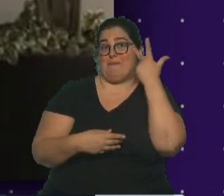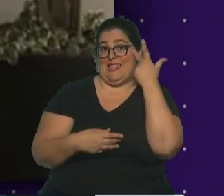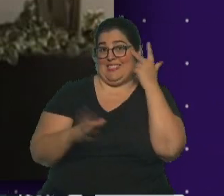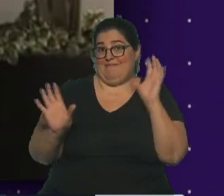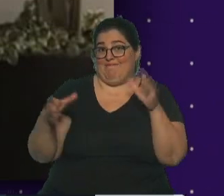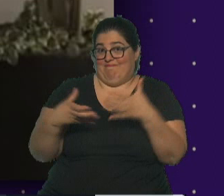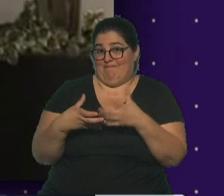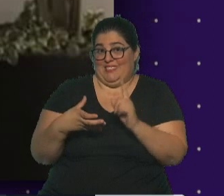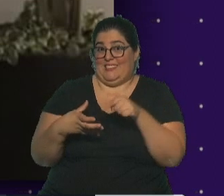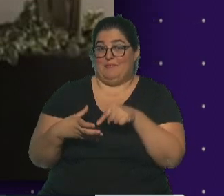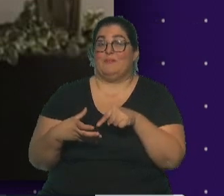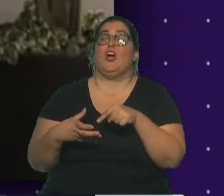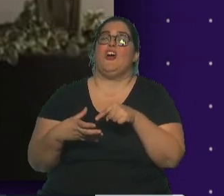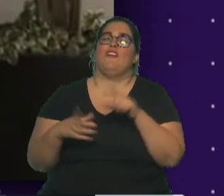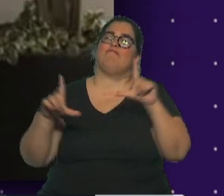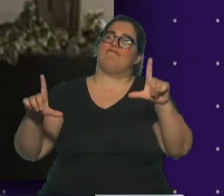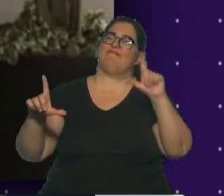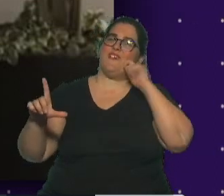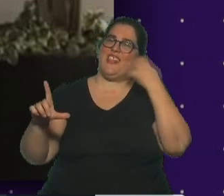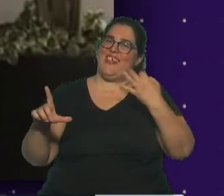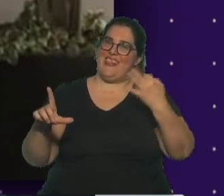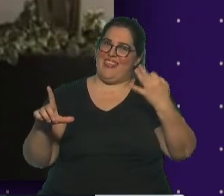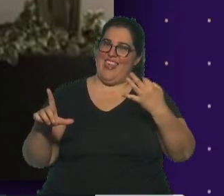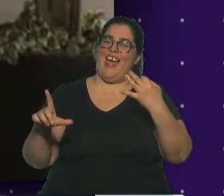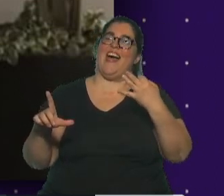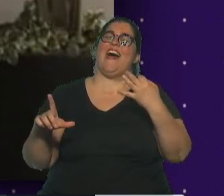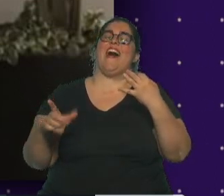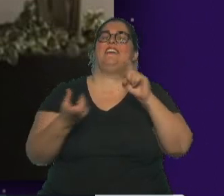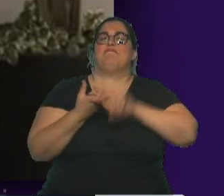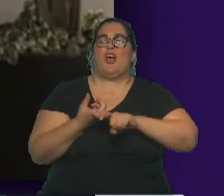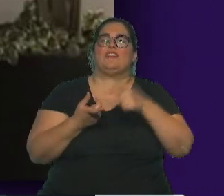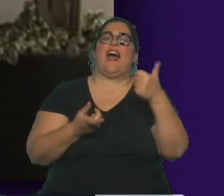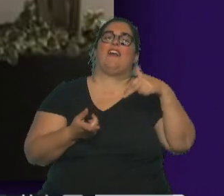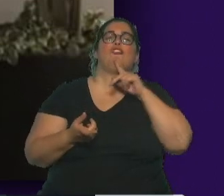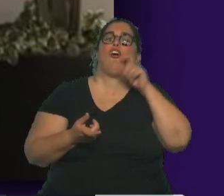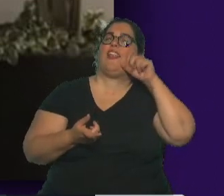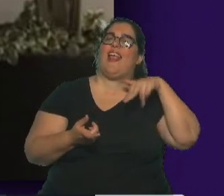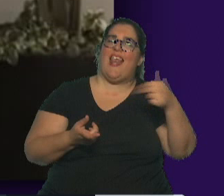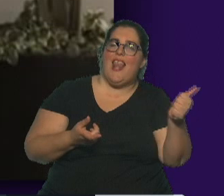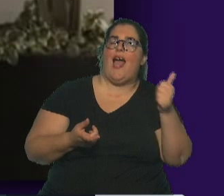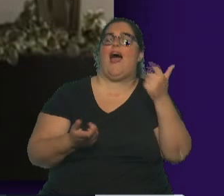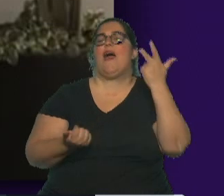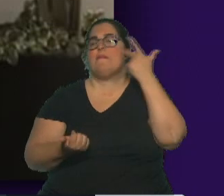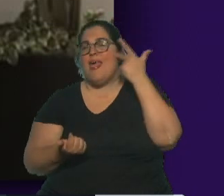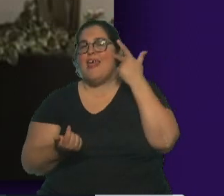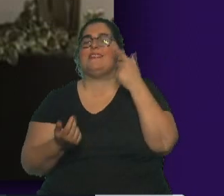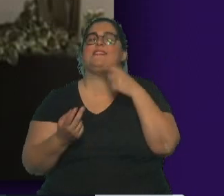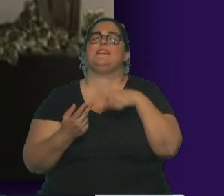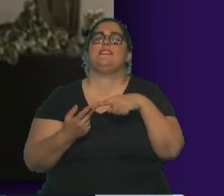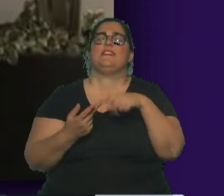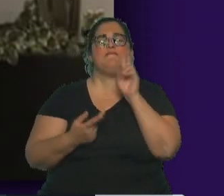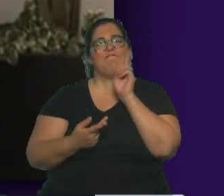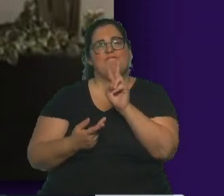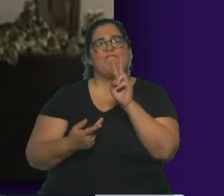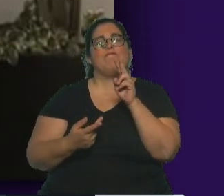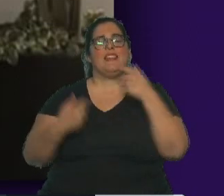fíjate qué linda imagen, ¿eh? Está Antonella, por supuesto, Lionel, con un color muy